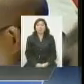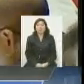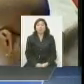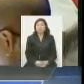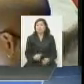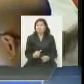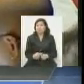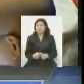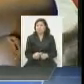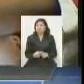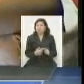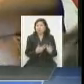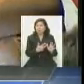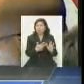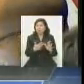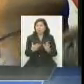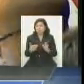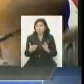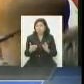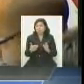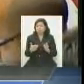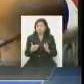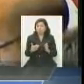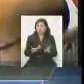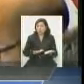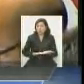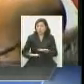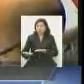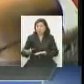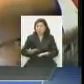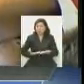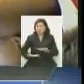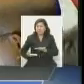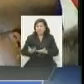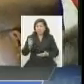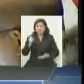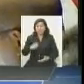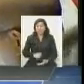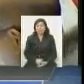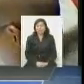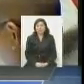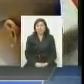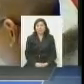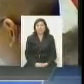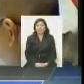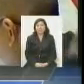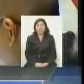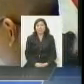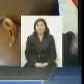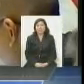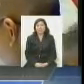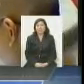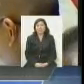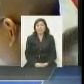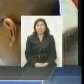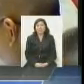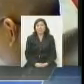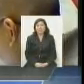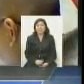eso multiplicamos por 800 comerciantes que tenía la parada, van a llegar